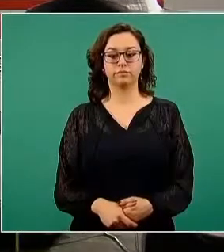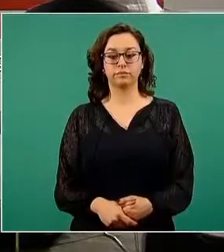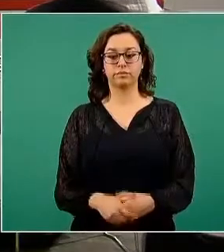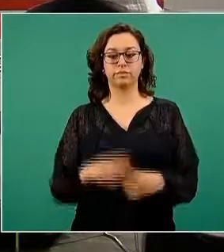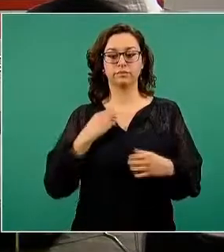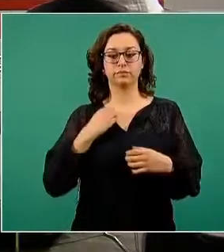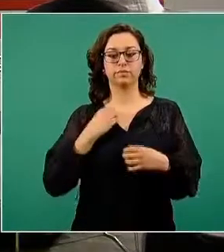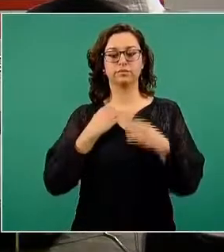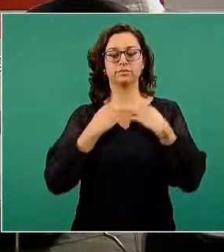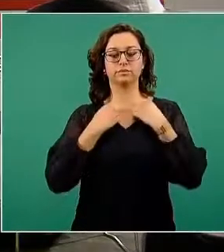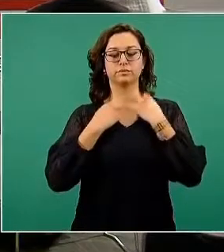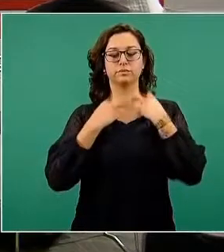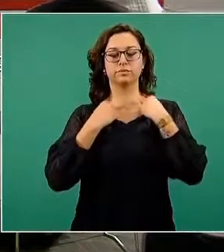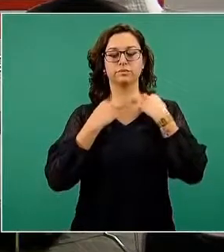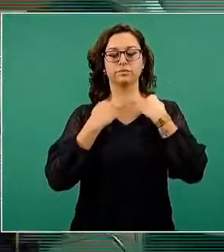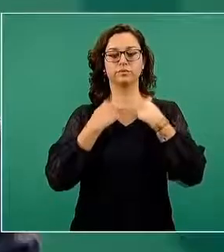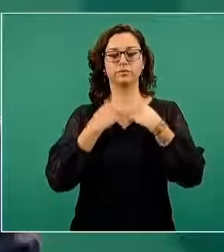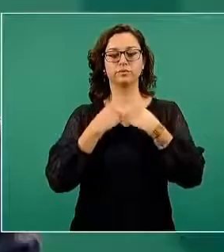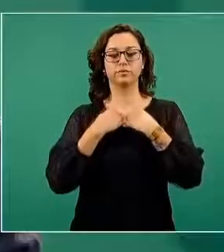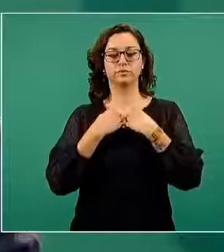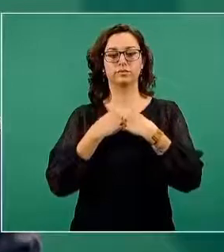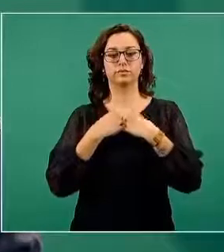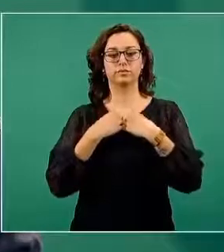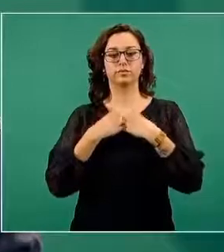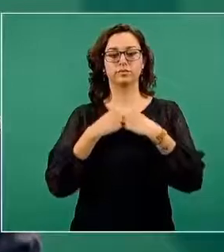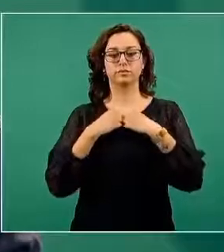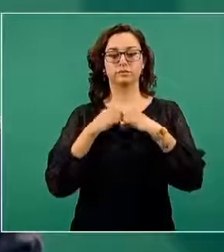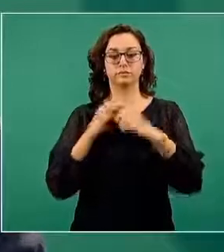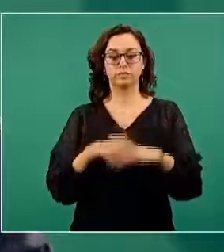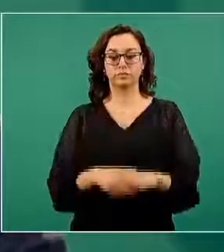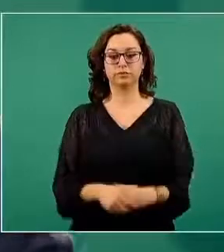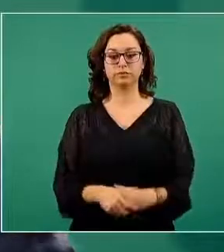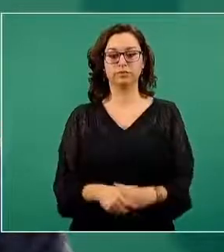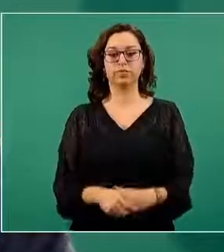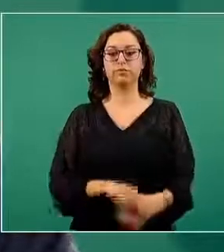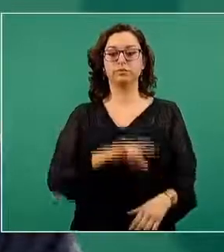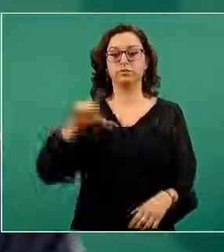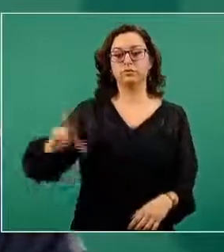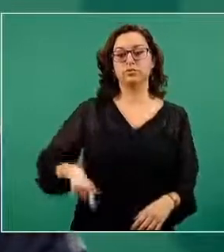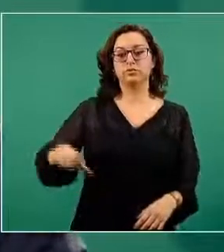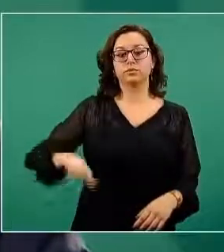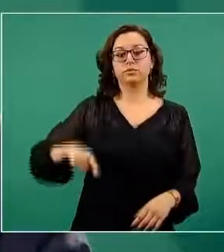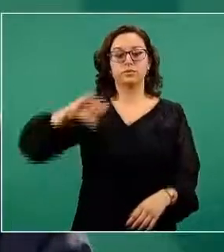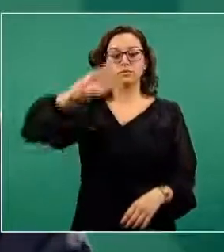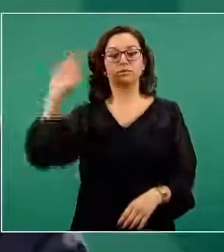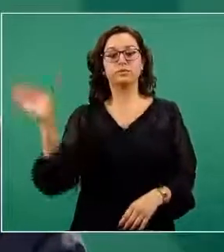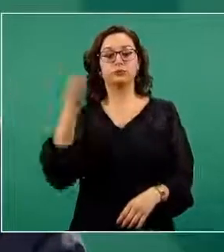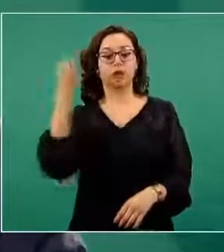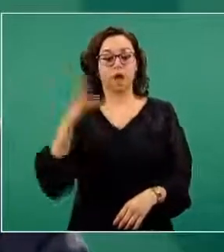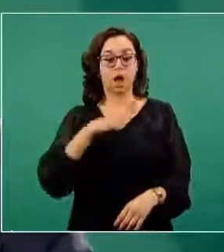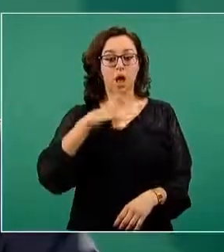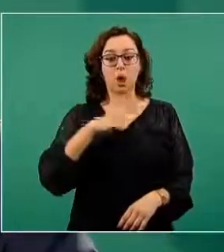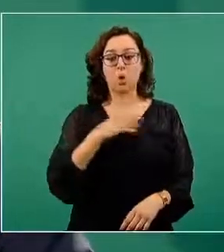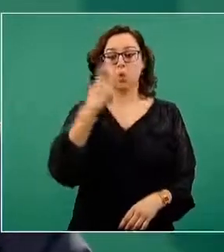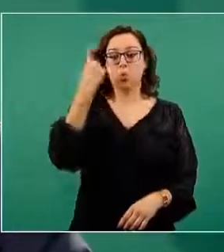federal, tienen un único patrón, un único contratante, que es el Gobierno de